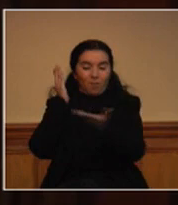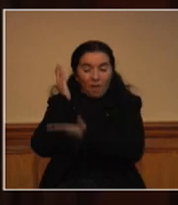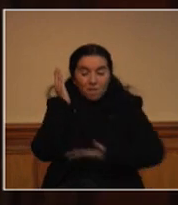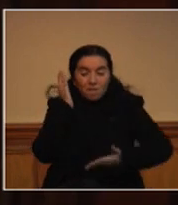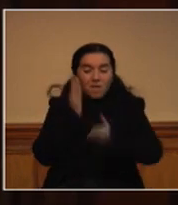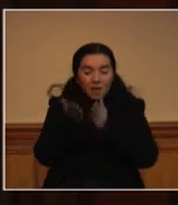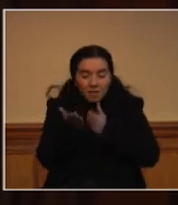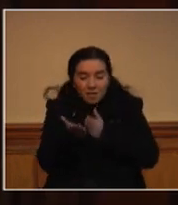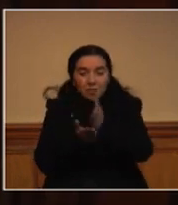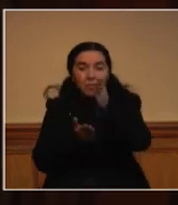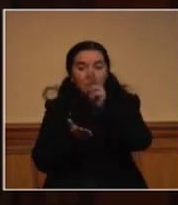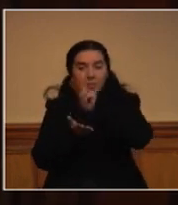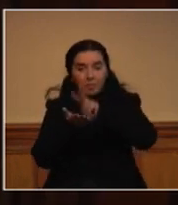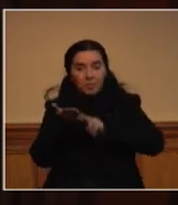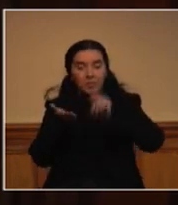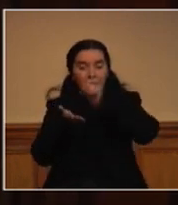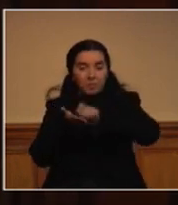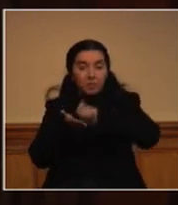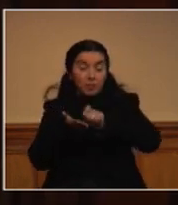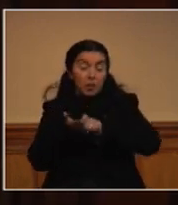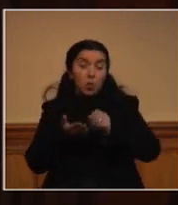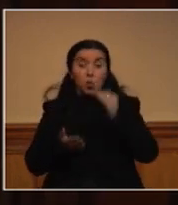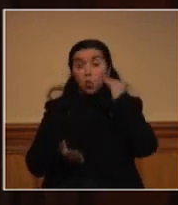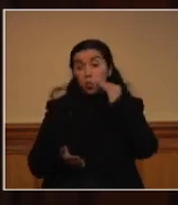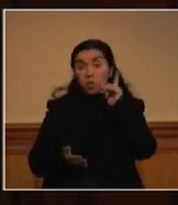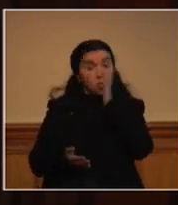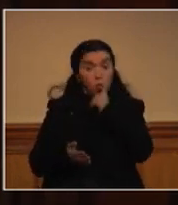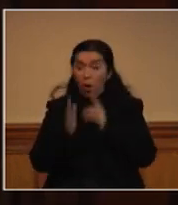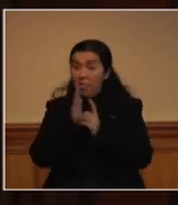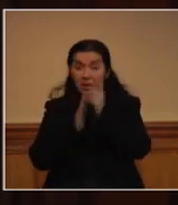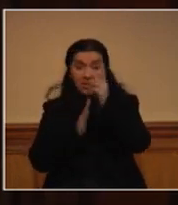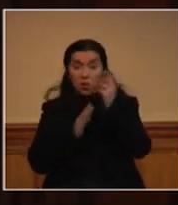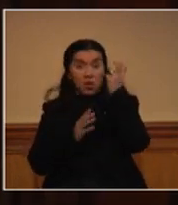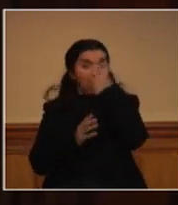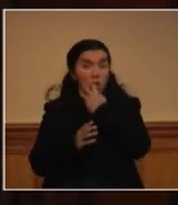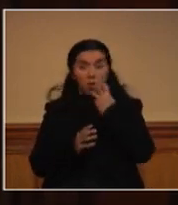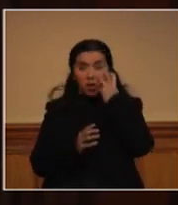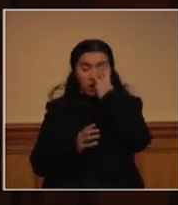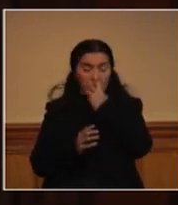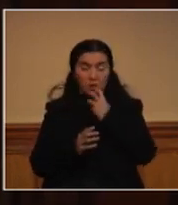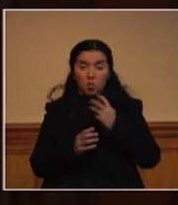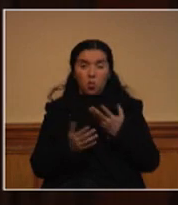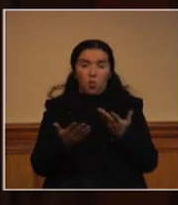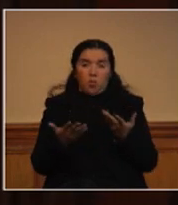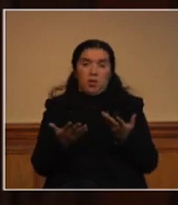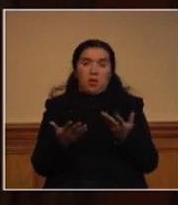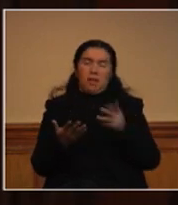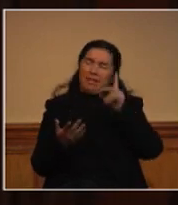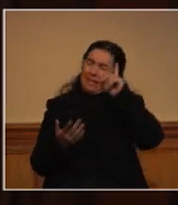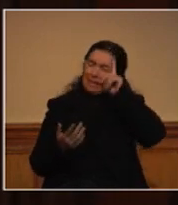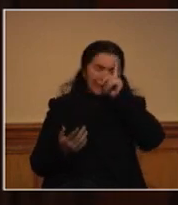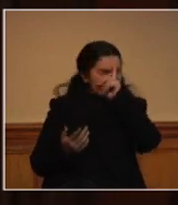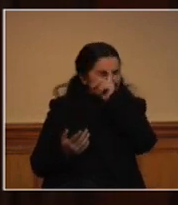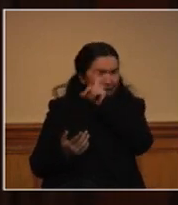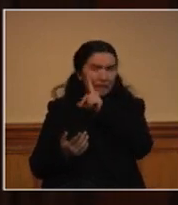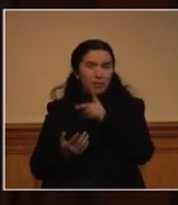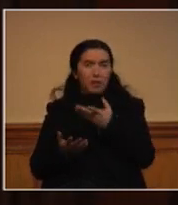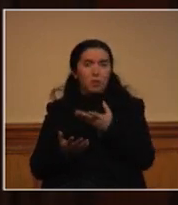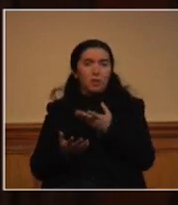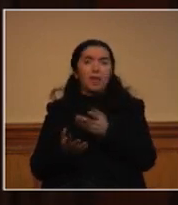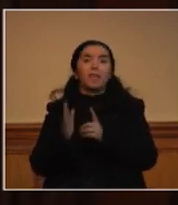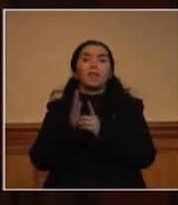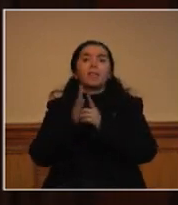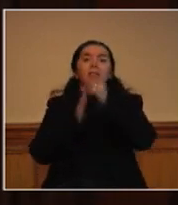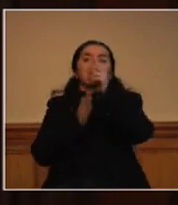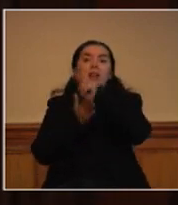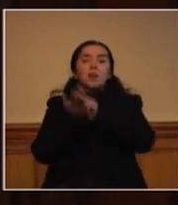la lectoescritura. Un niño que no ha desarrollado el lenguaje va a tener muchas más dificultades para poder